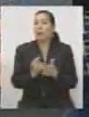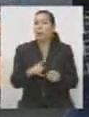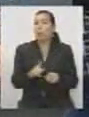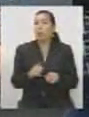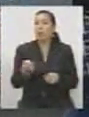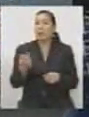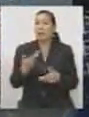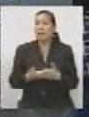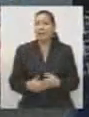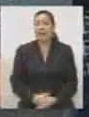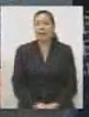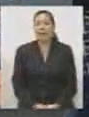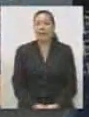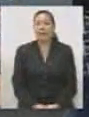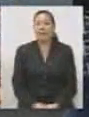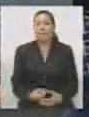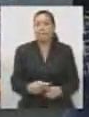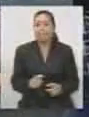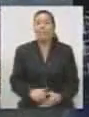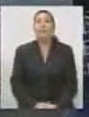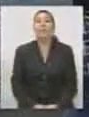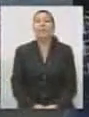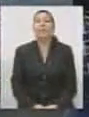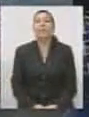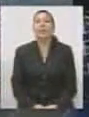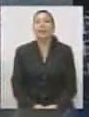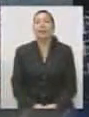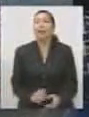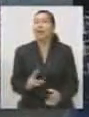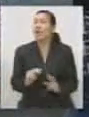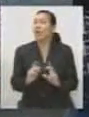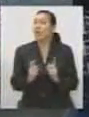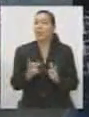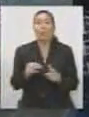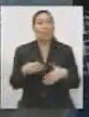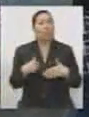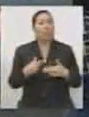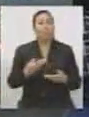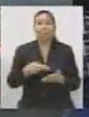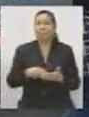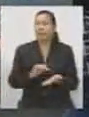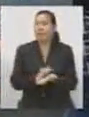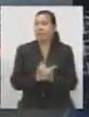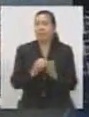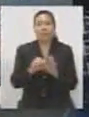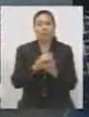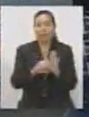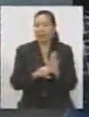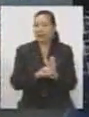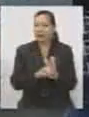cualquier otro tribunal, el Congreso permite que se viole la Constitución. El Congreso no puede permitir que hayan infracciones ni violaciones de la